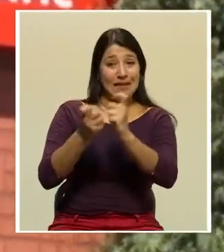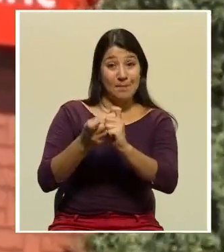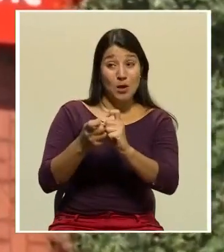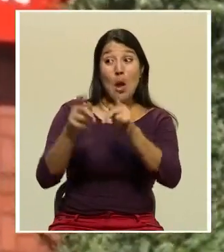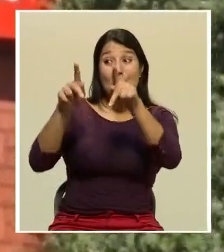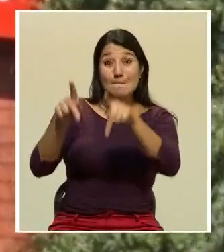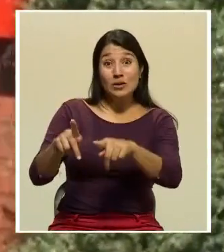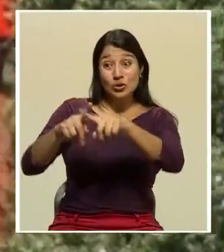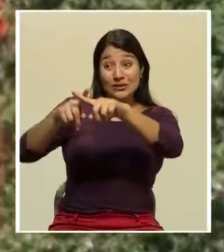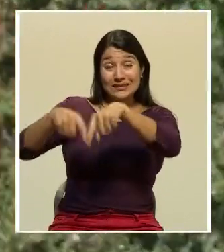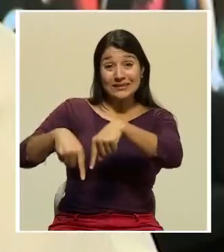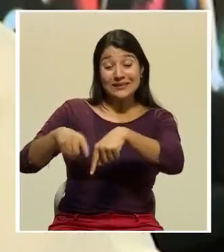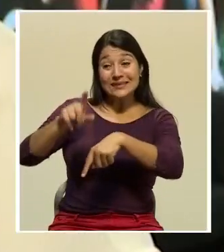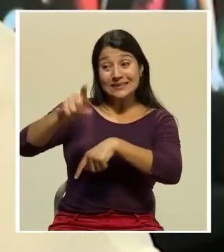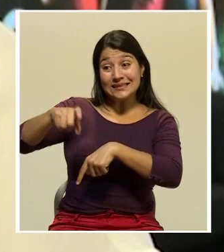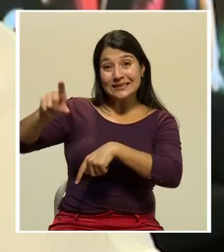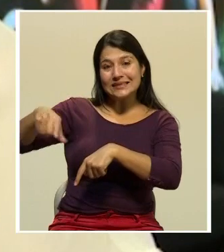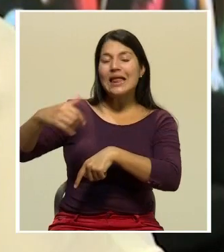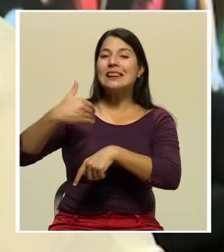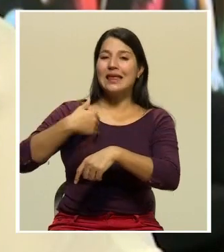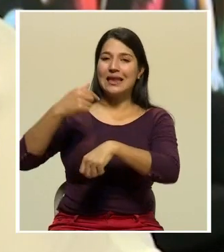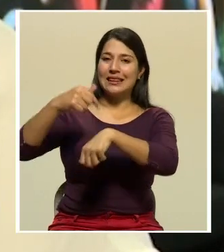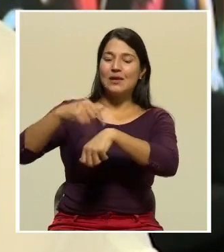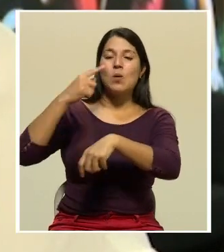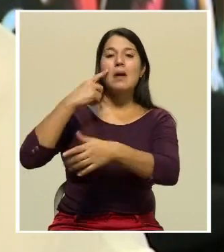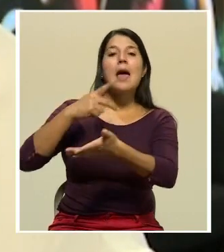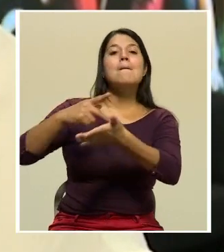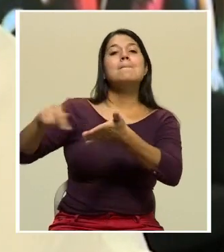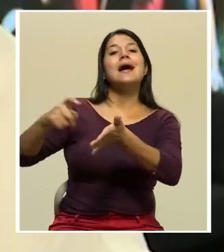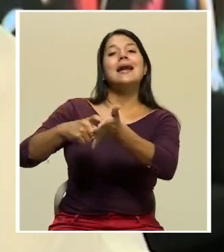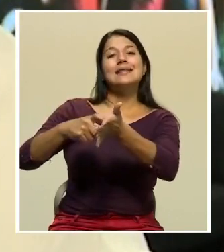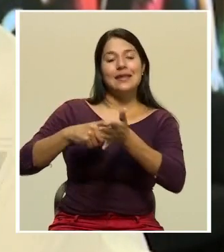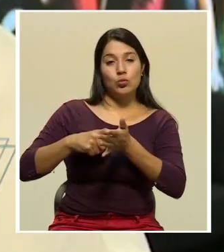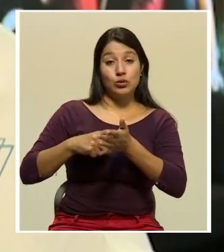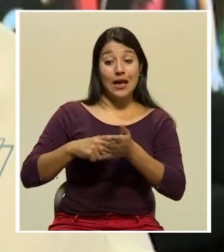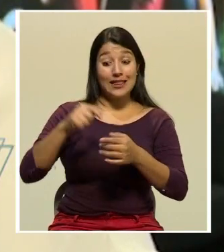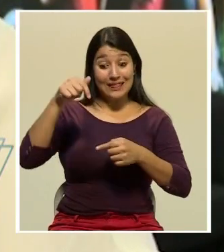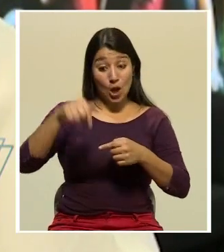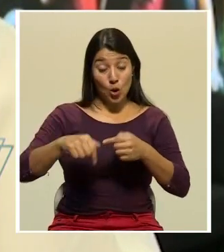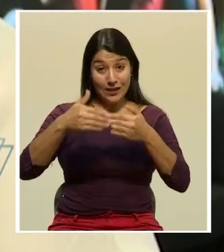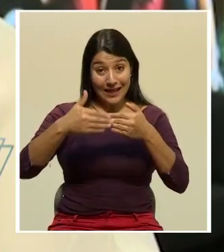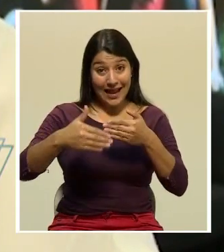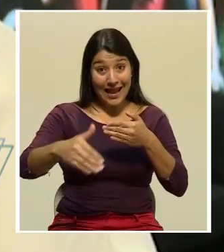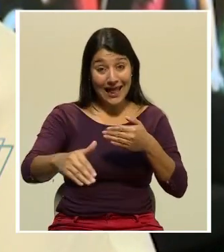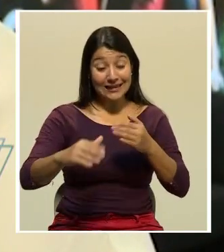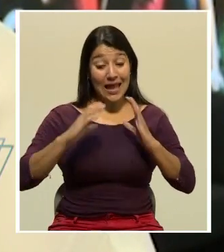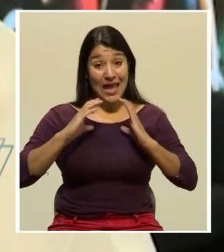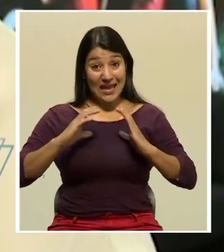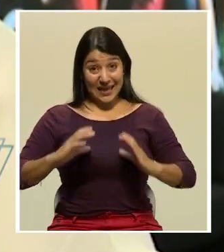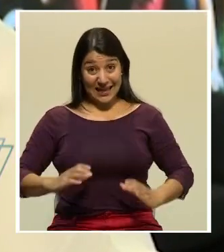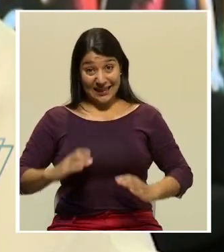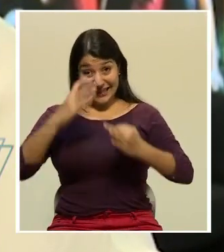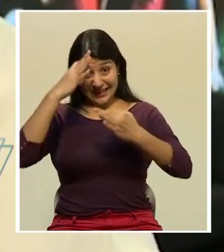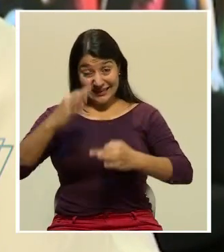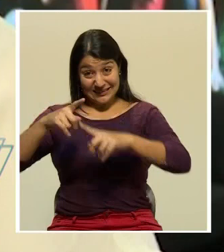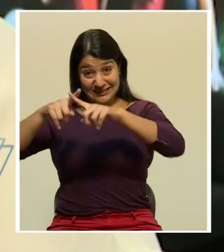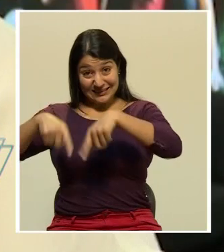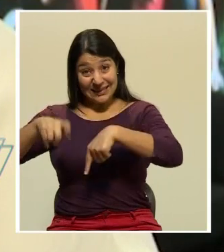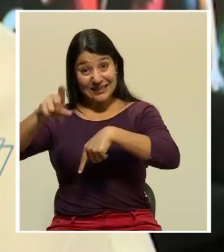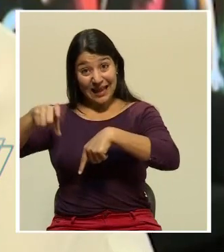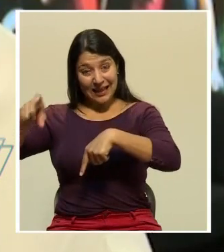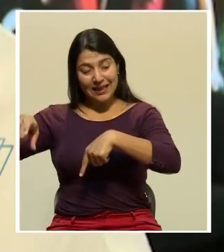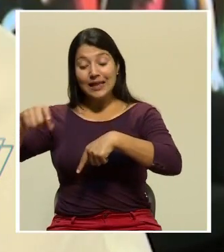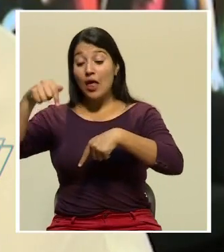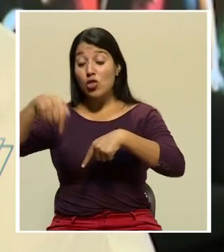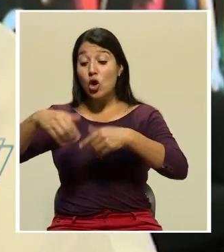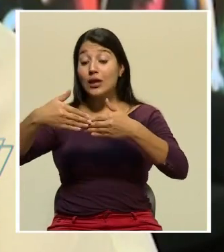para saldar las deudas. Y este cliente va a tener a partir de hoy 60 días de periodo de transición